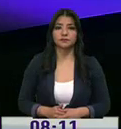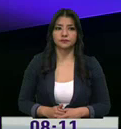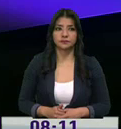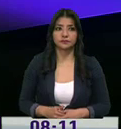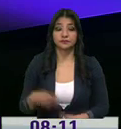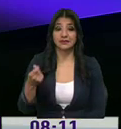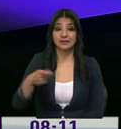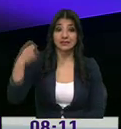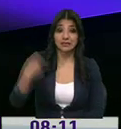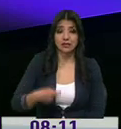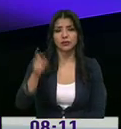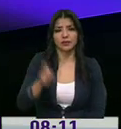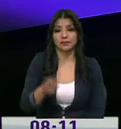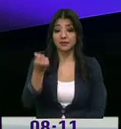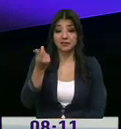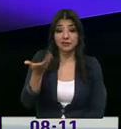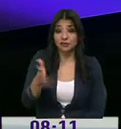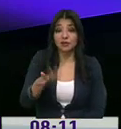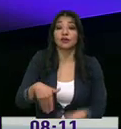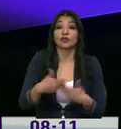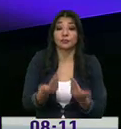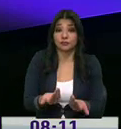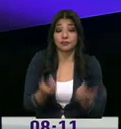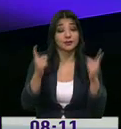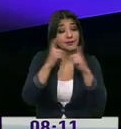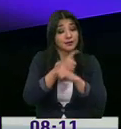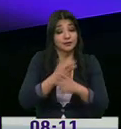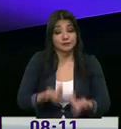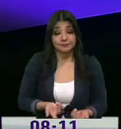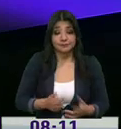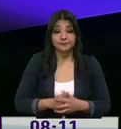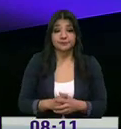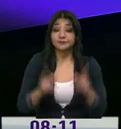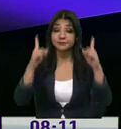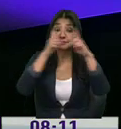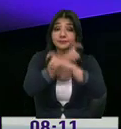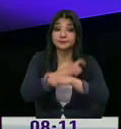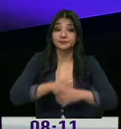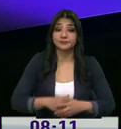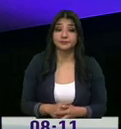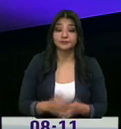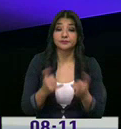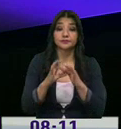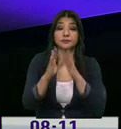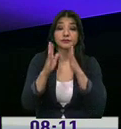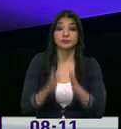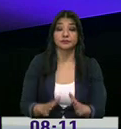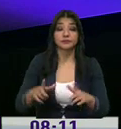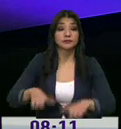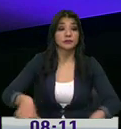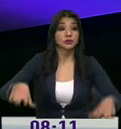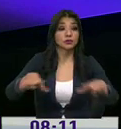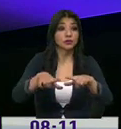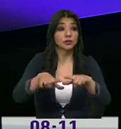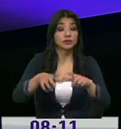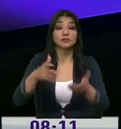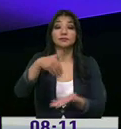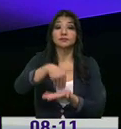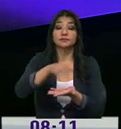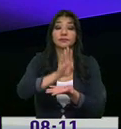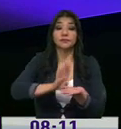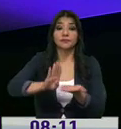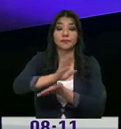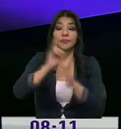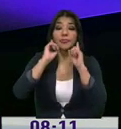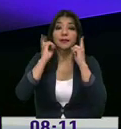hace todo, sin plata, complicadito, complicadito. Sofía Ventimiglia, vamos con ella, está en el barrio San